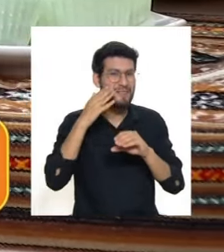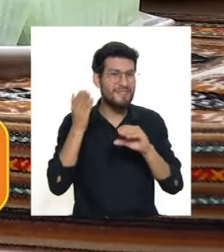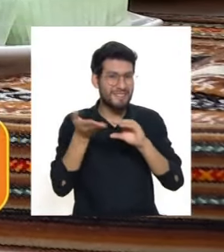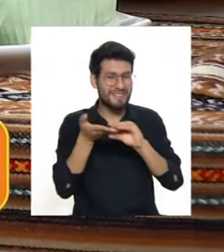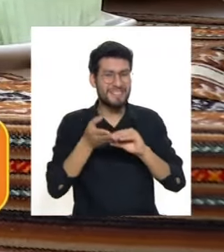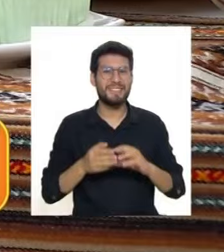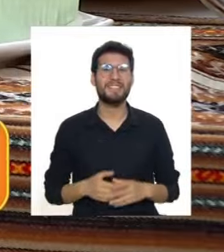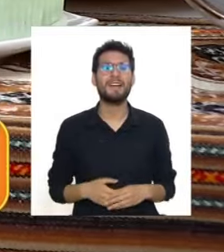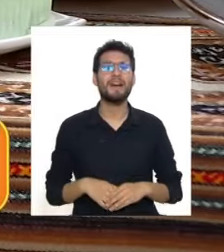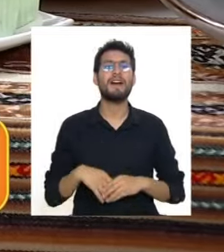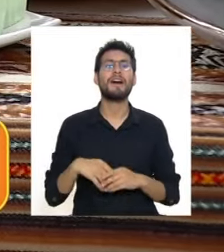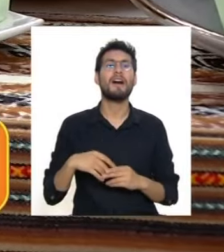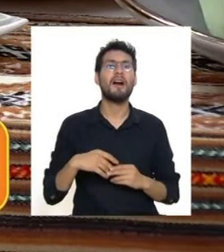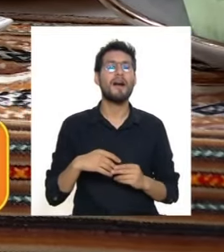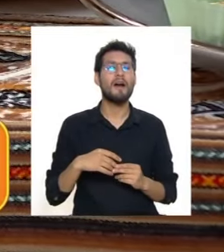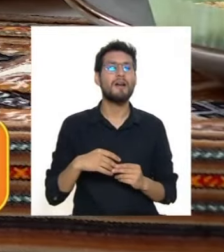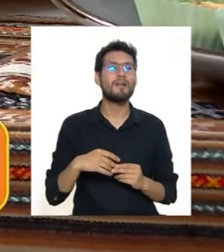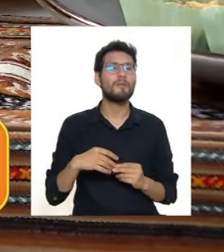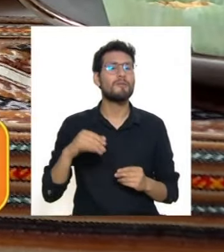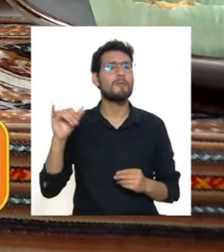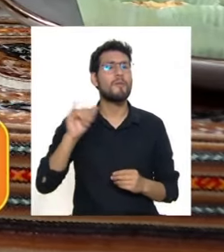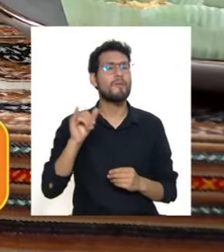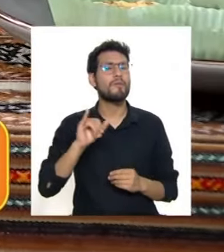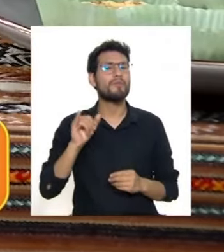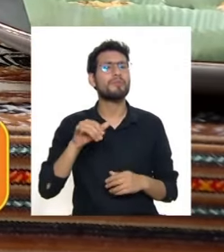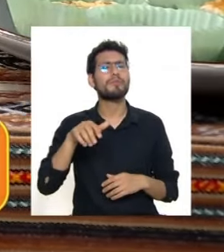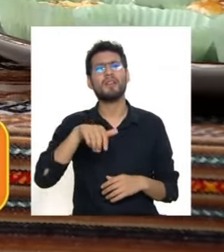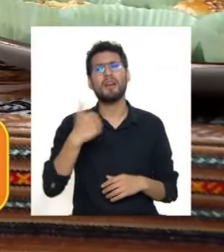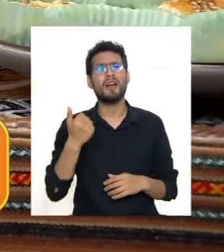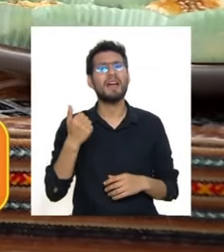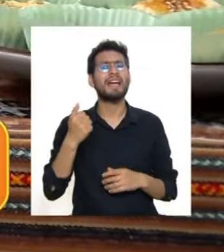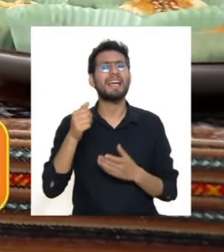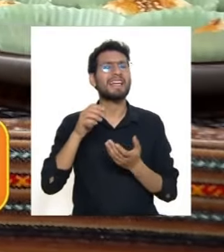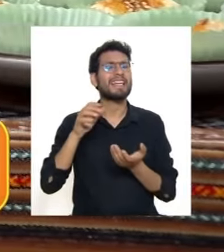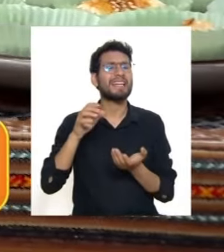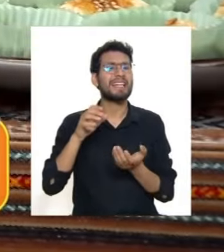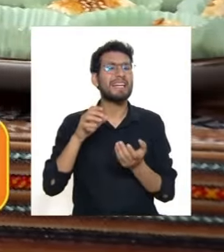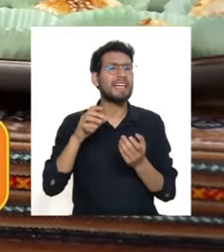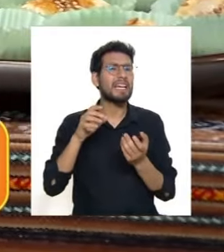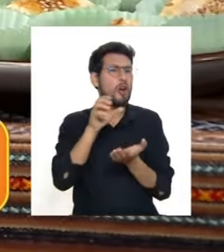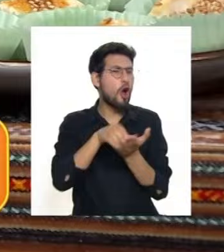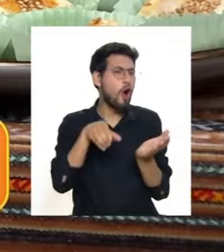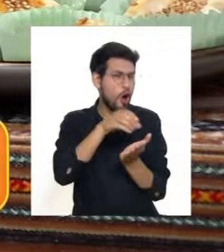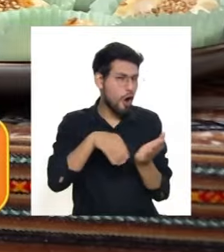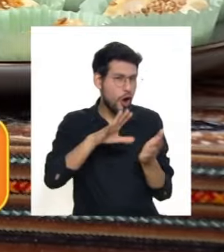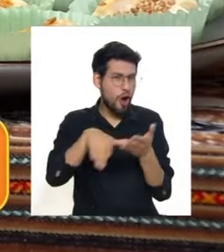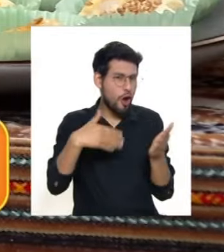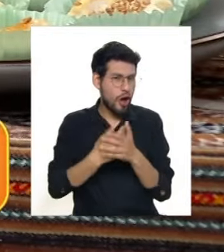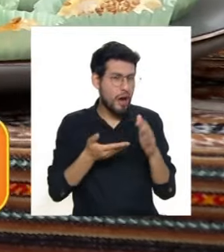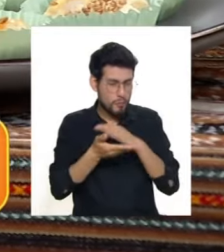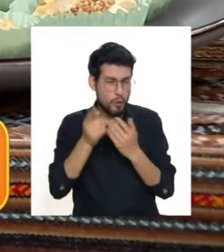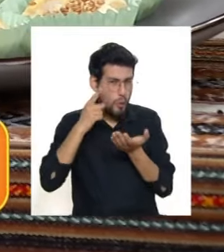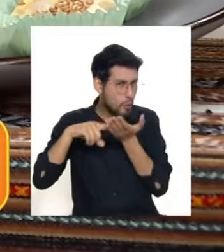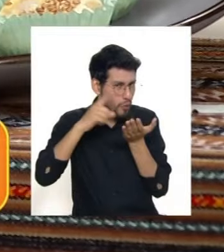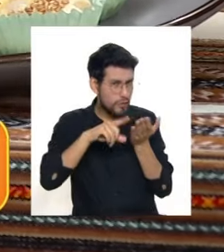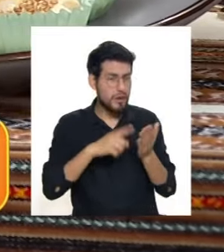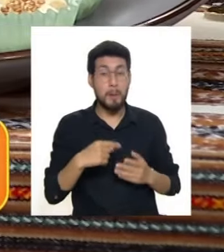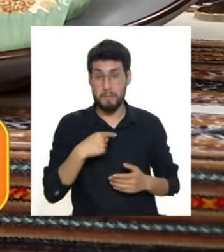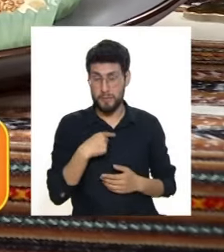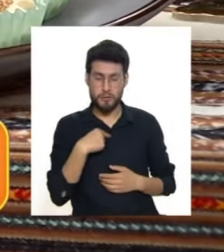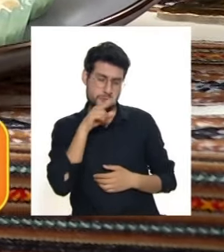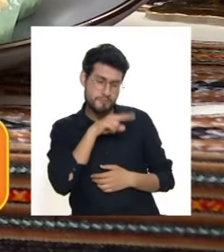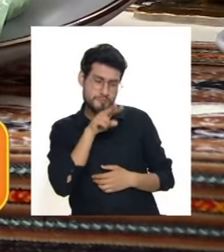También ayudan lo que es en la elaboración de los queques. ¿no? Toda la preparación. Todo supervisado por mí,